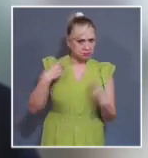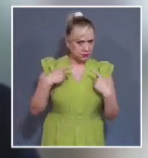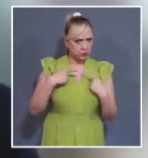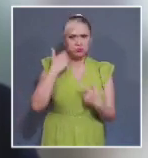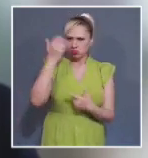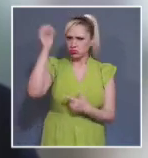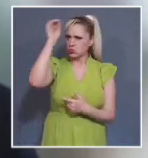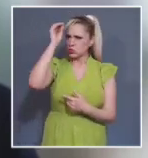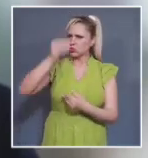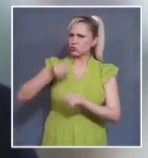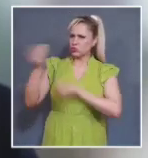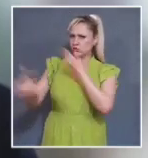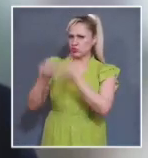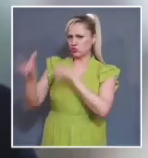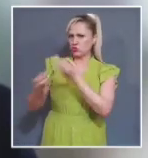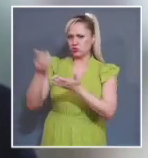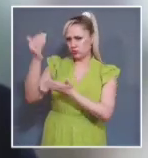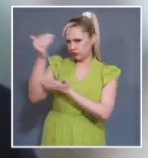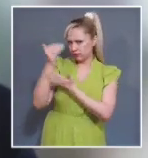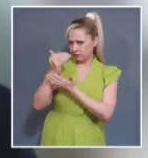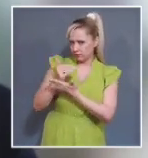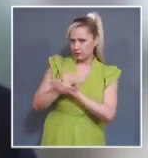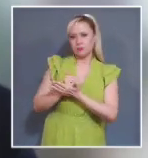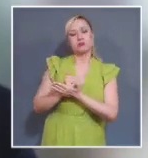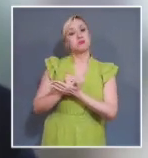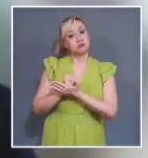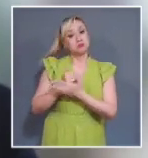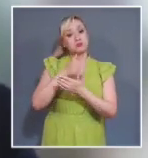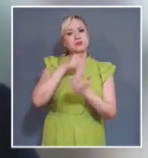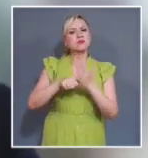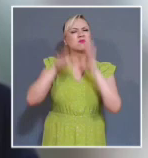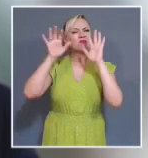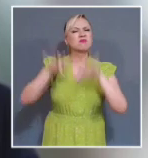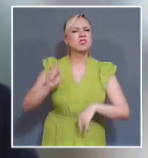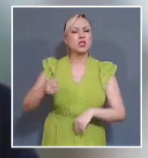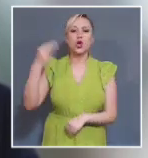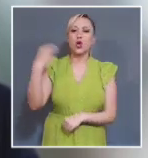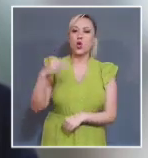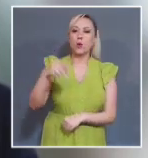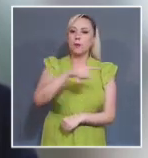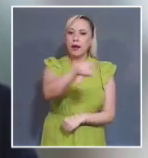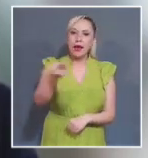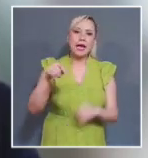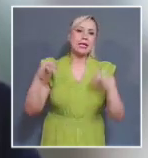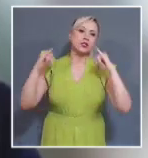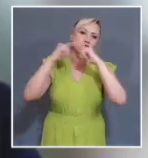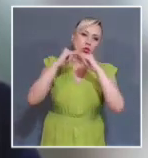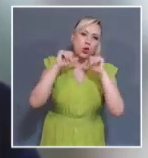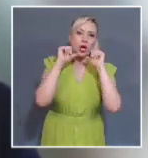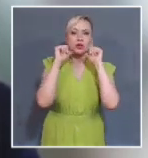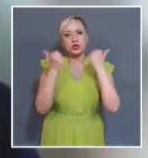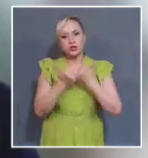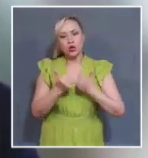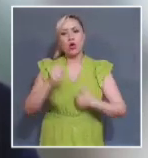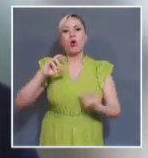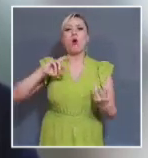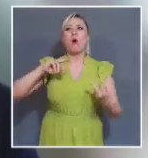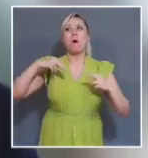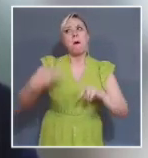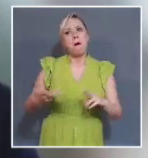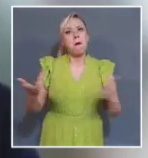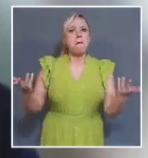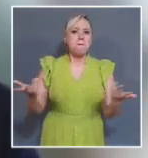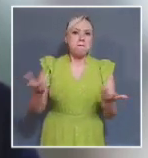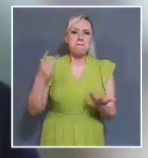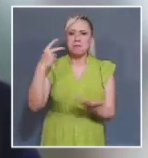a consulta. El escrito deberá contar con el nombre de la institución o persona que lo suscribe y demás datos que permita la identificación